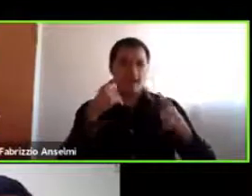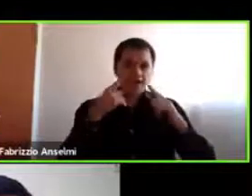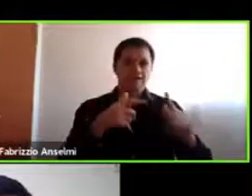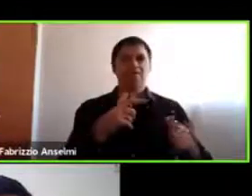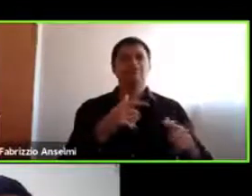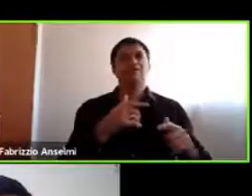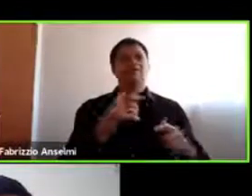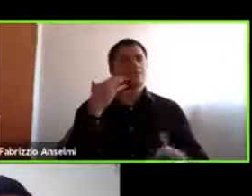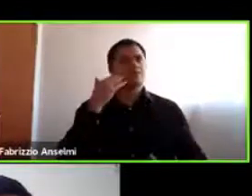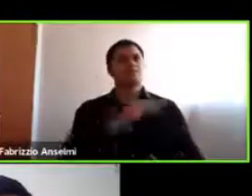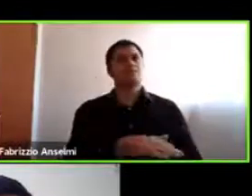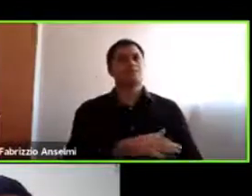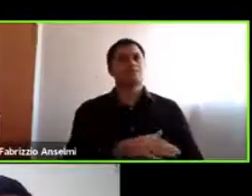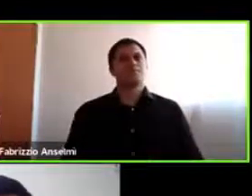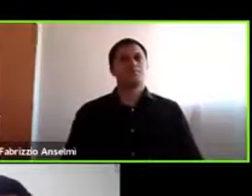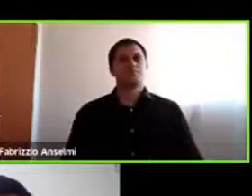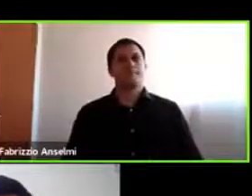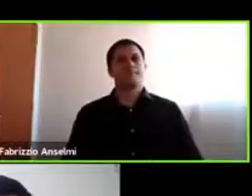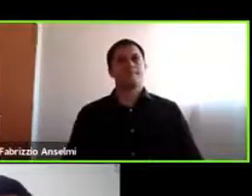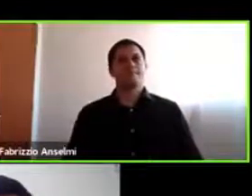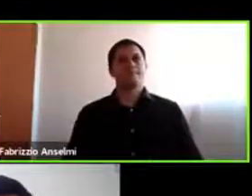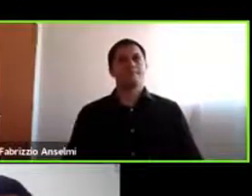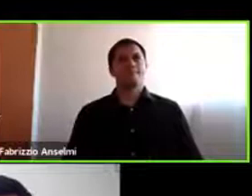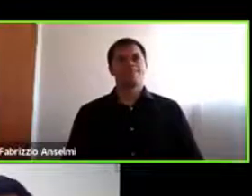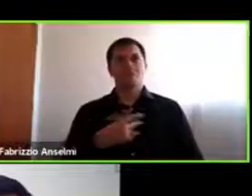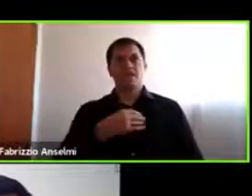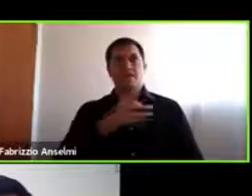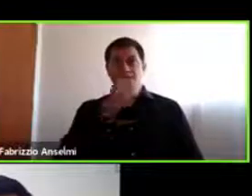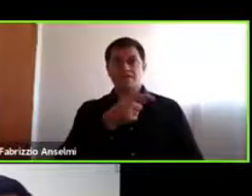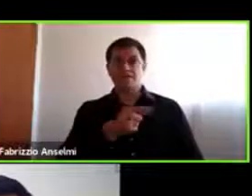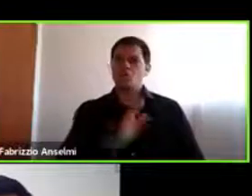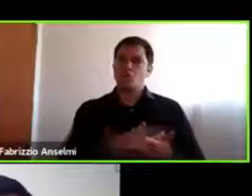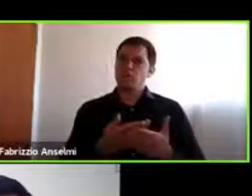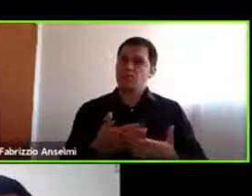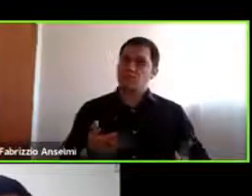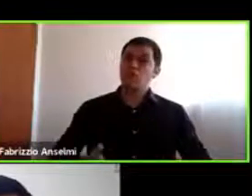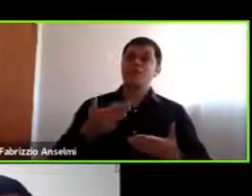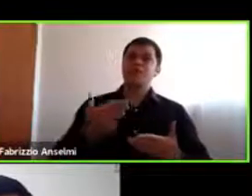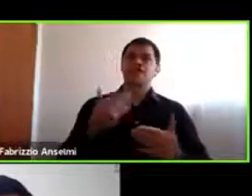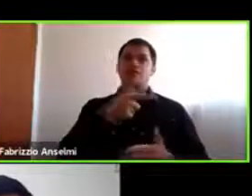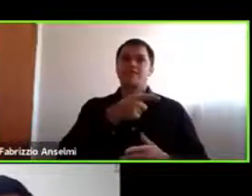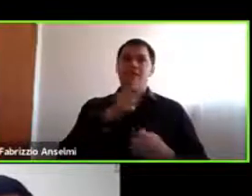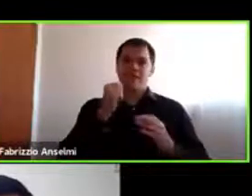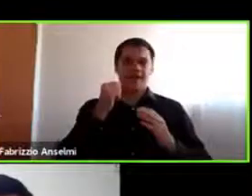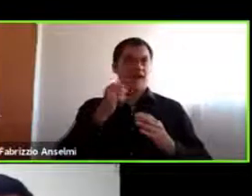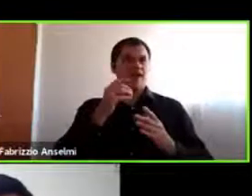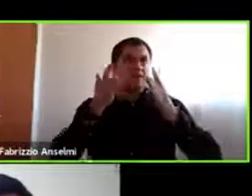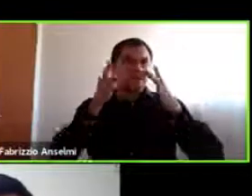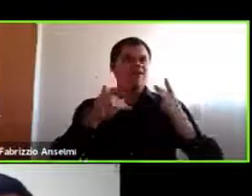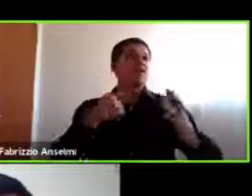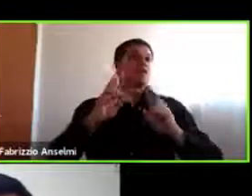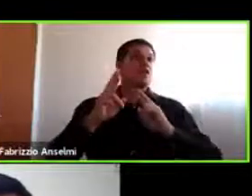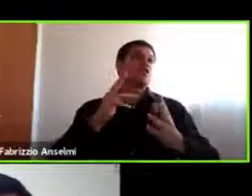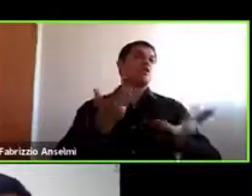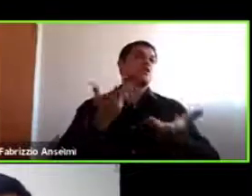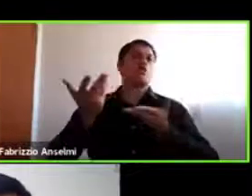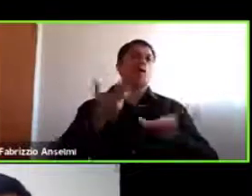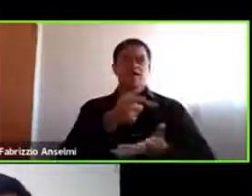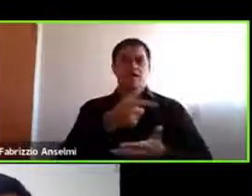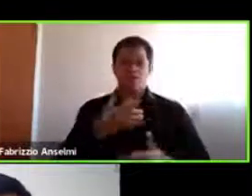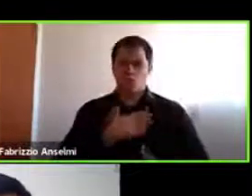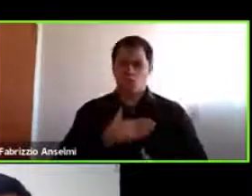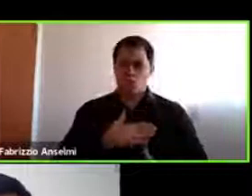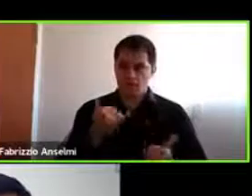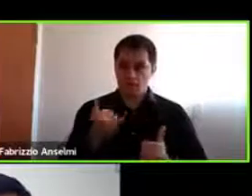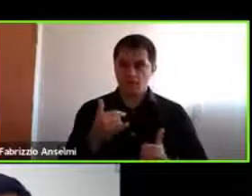el niño o sea y ver en realidad hacerle un seguimiento de la motivación ¿cierto? de si le interesa interactuar si le gusta el juego ahí yo lo